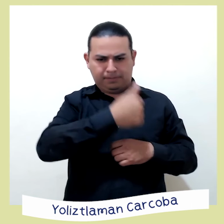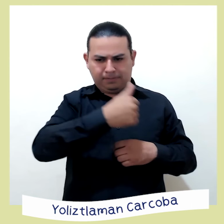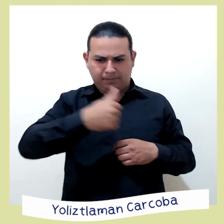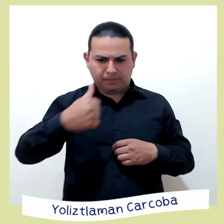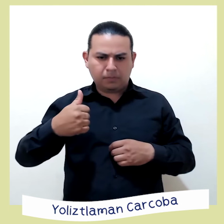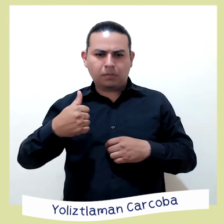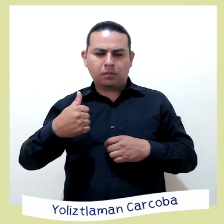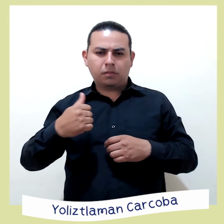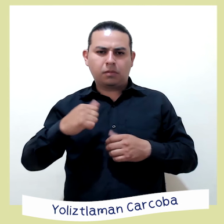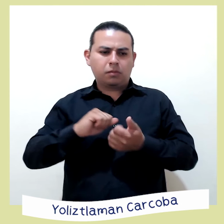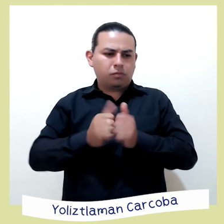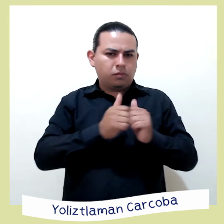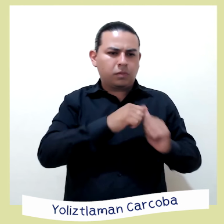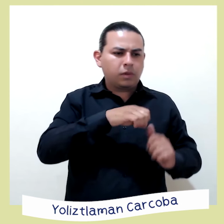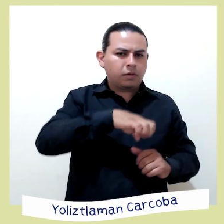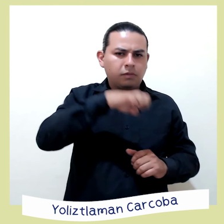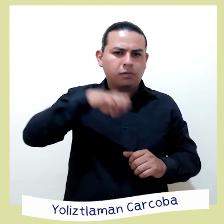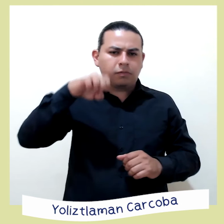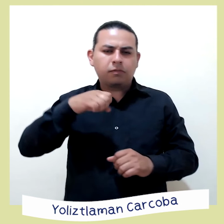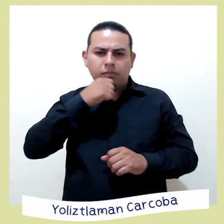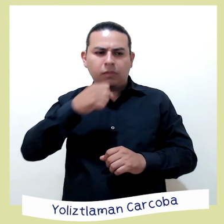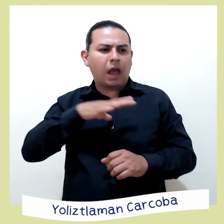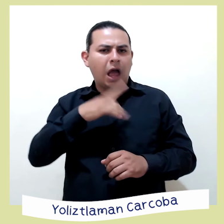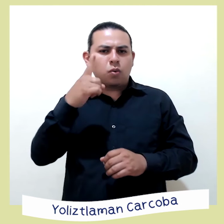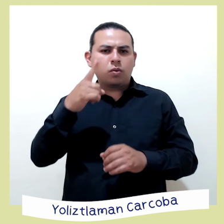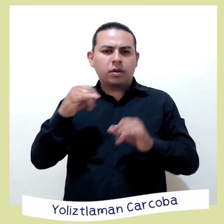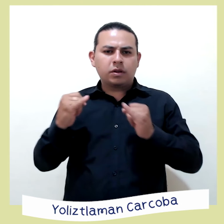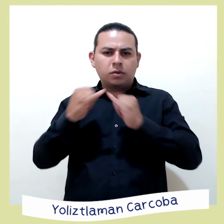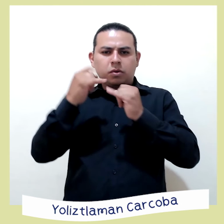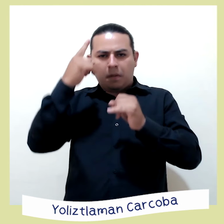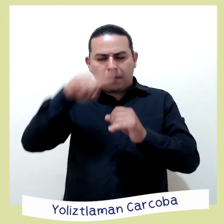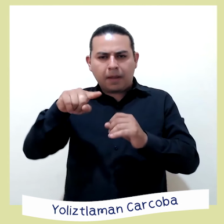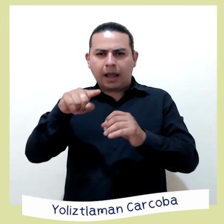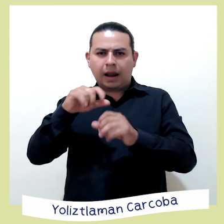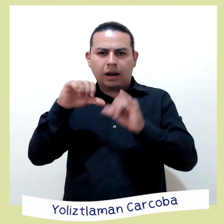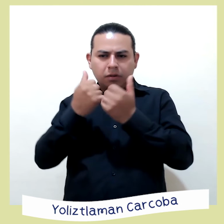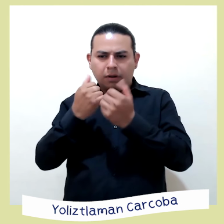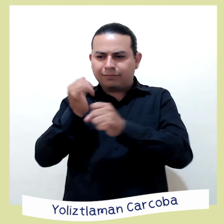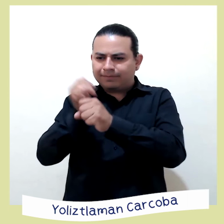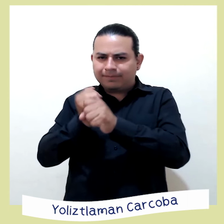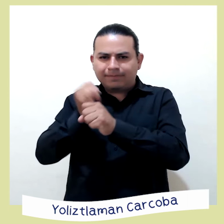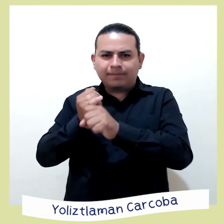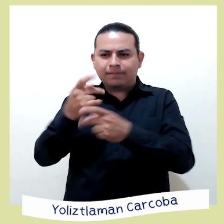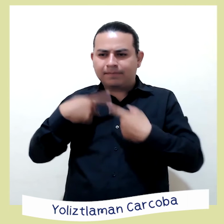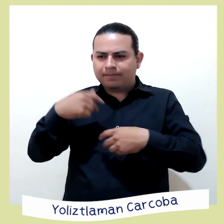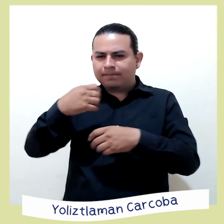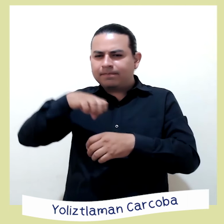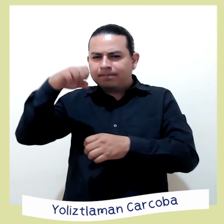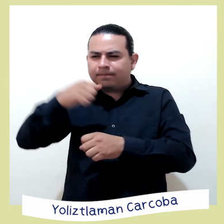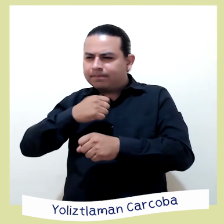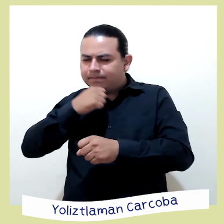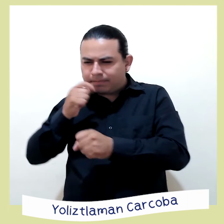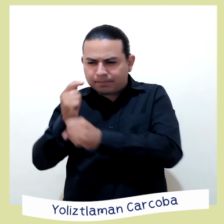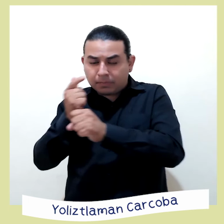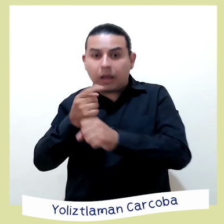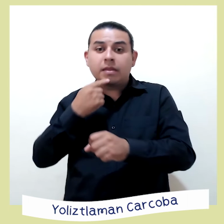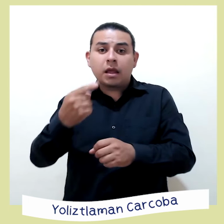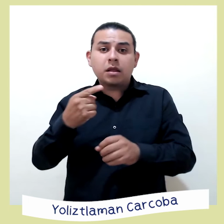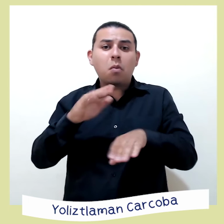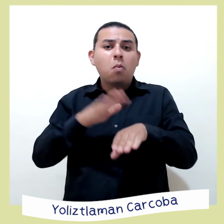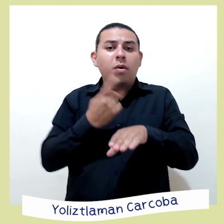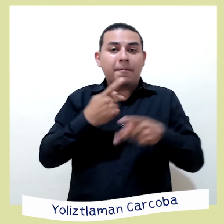por sí mismos, el envejecimiento. Y en esa encuesta, en la sección relativa